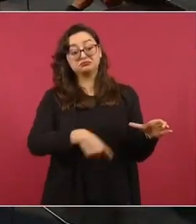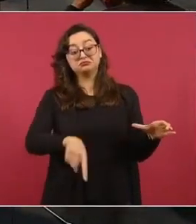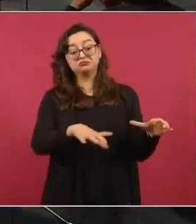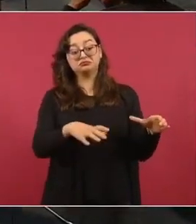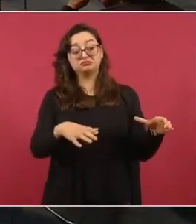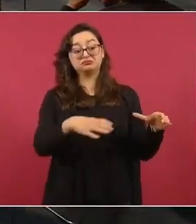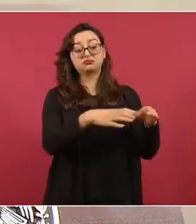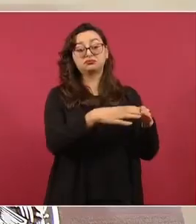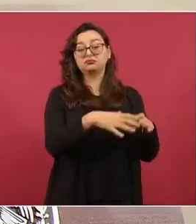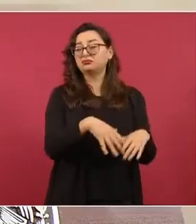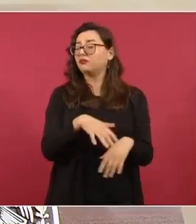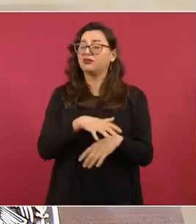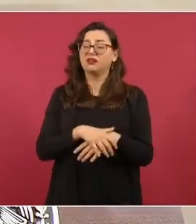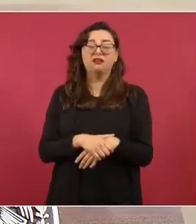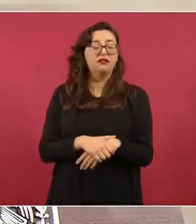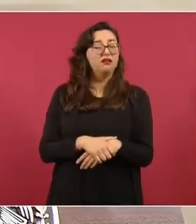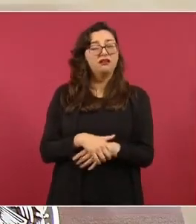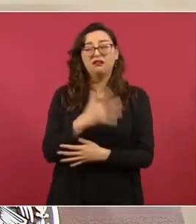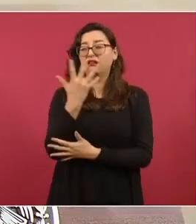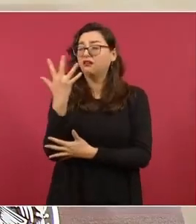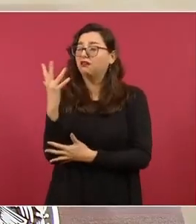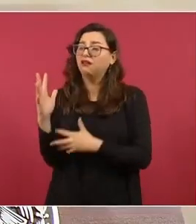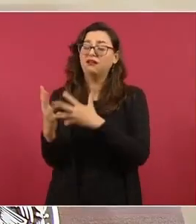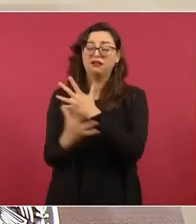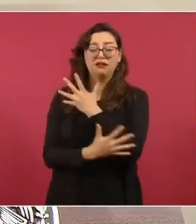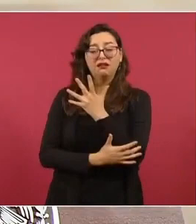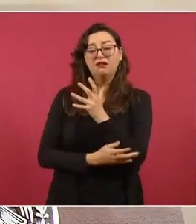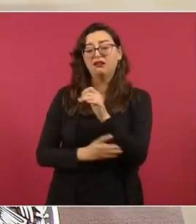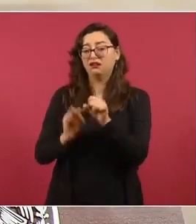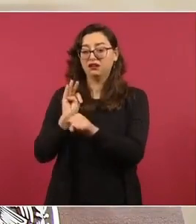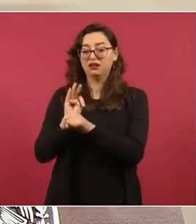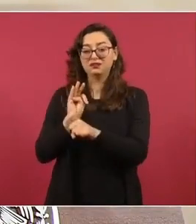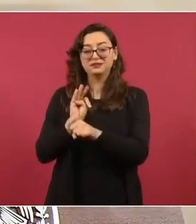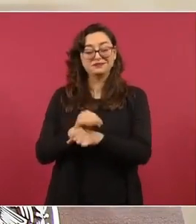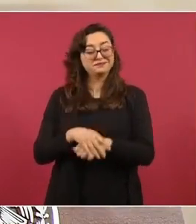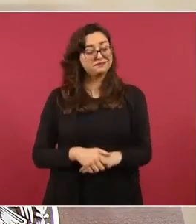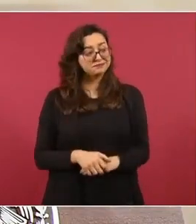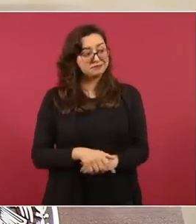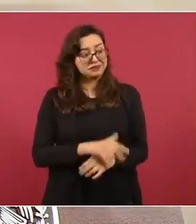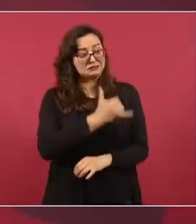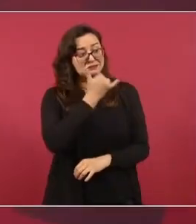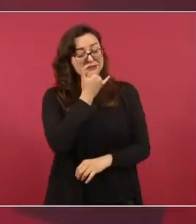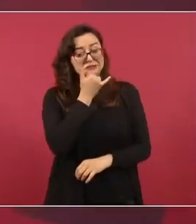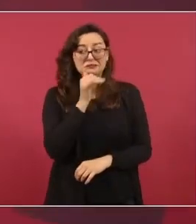Cuando se hacen consultas o encuestas, la mayoría está a favor,